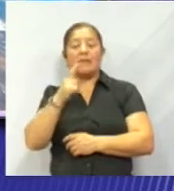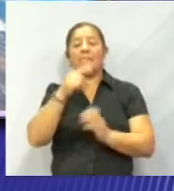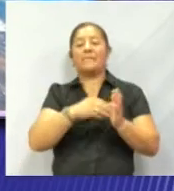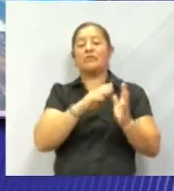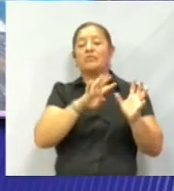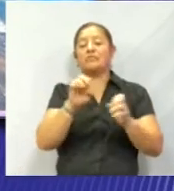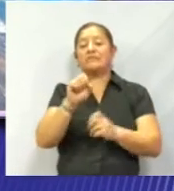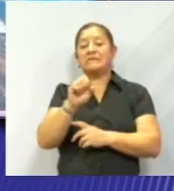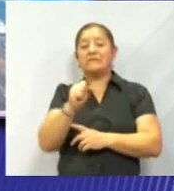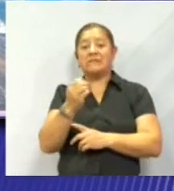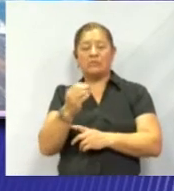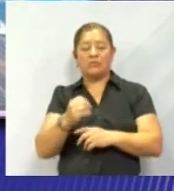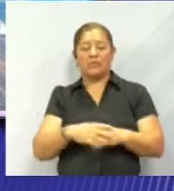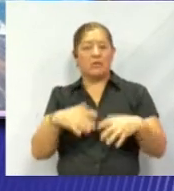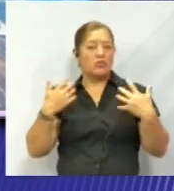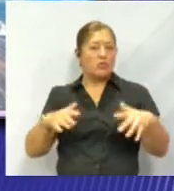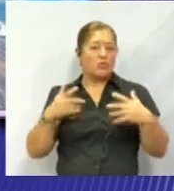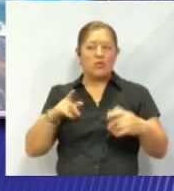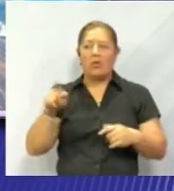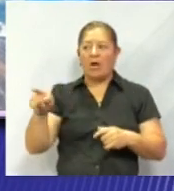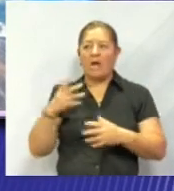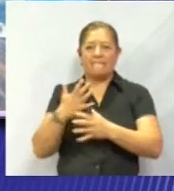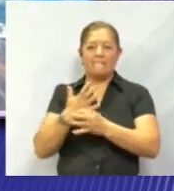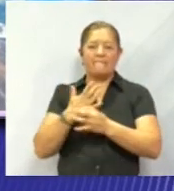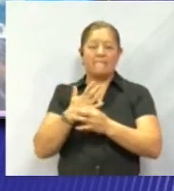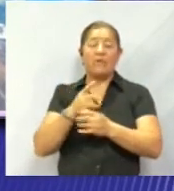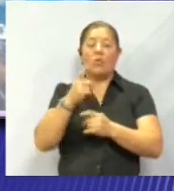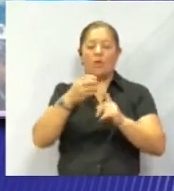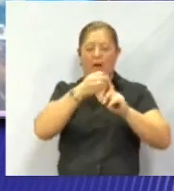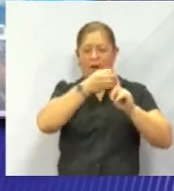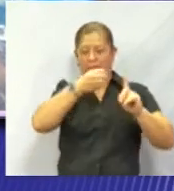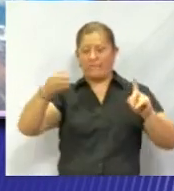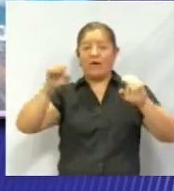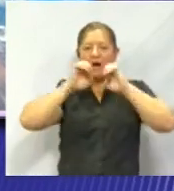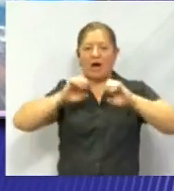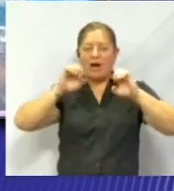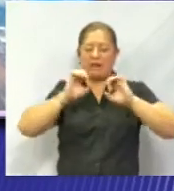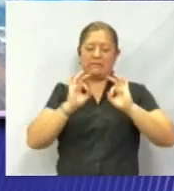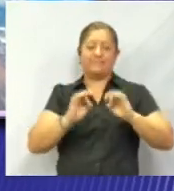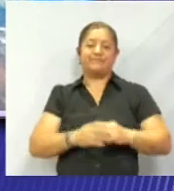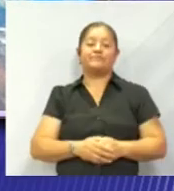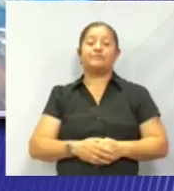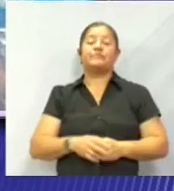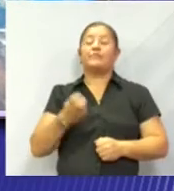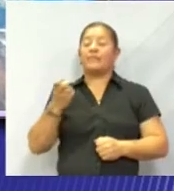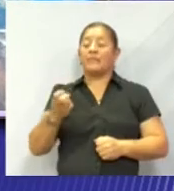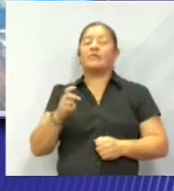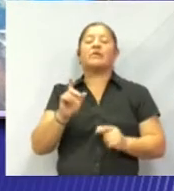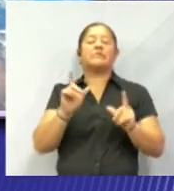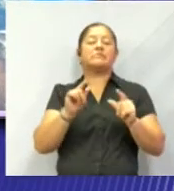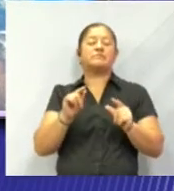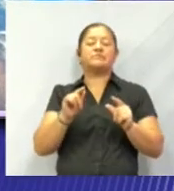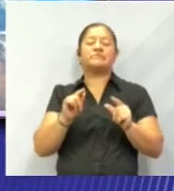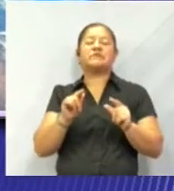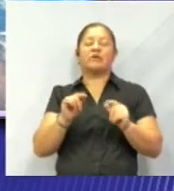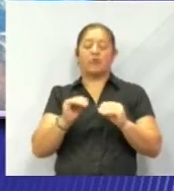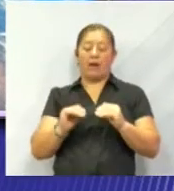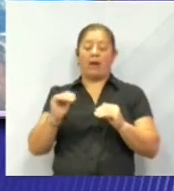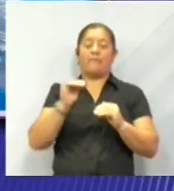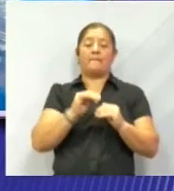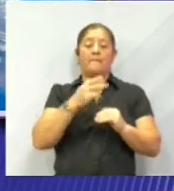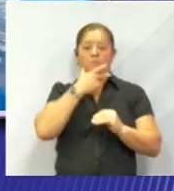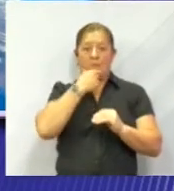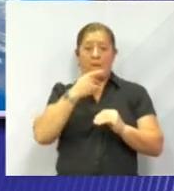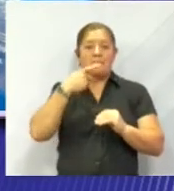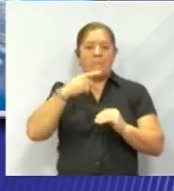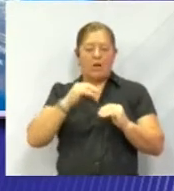¿Te imaginas? Dijo una de las mejores frases que tenemos. Dijo, esto es un pequeño paso para el hombre, pero un